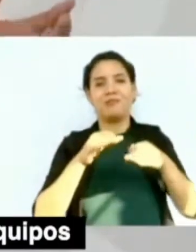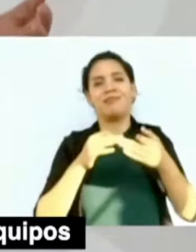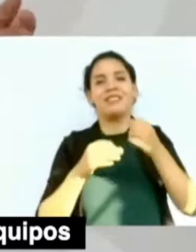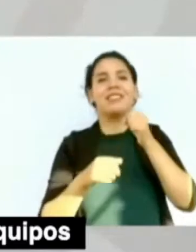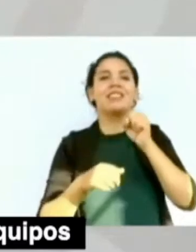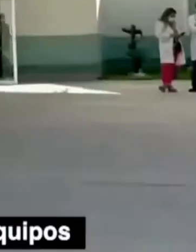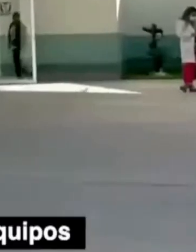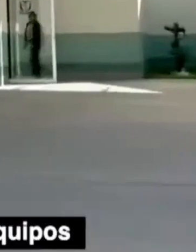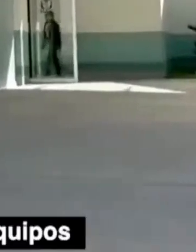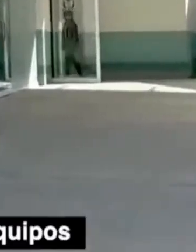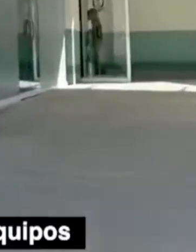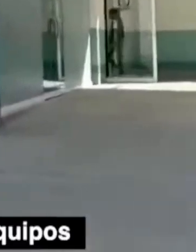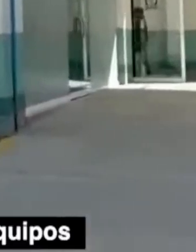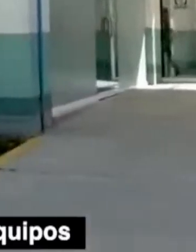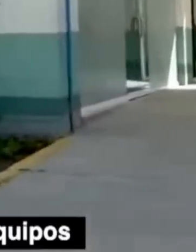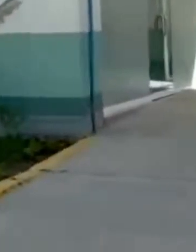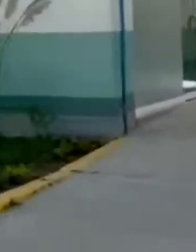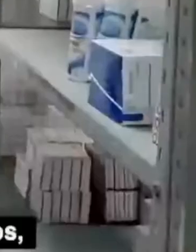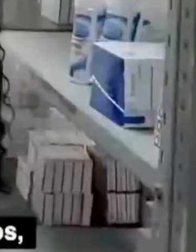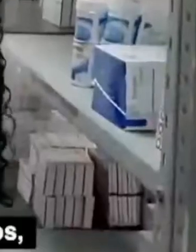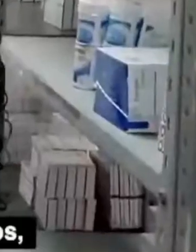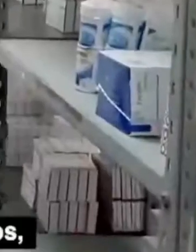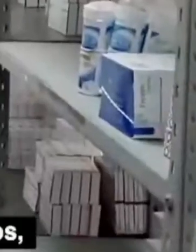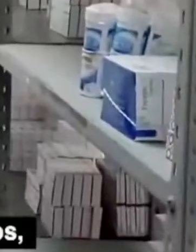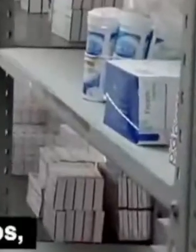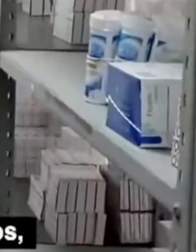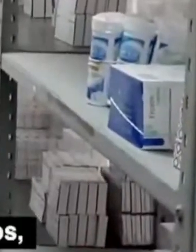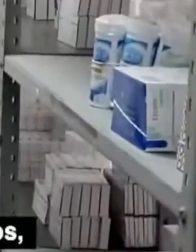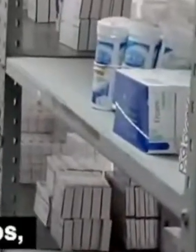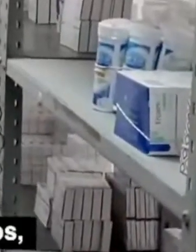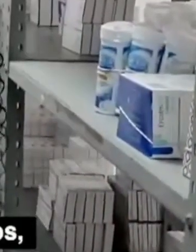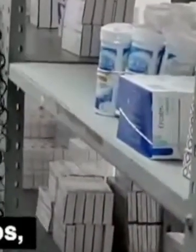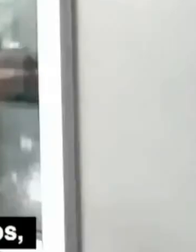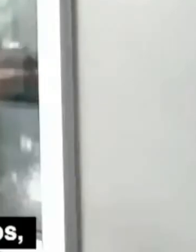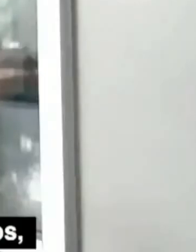un buen hospital con buenos equipos y buenas